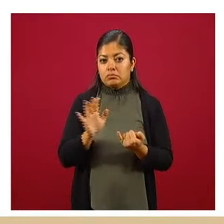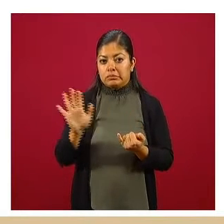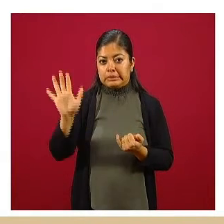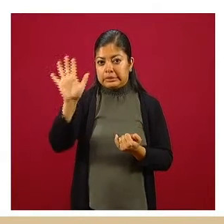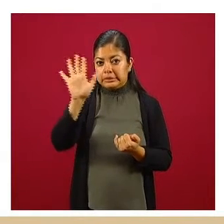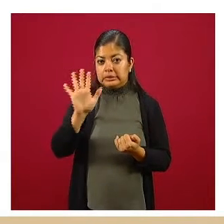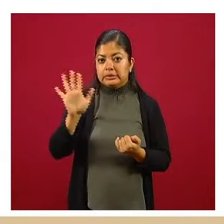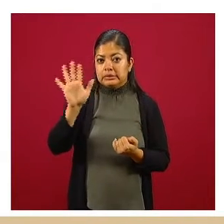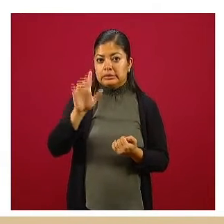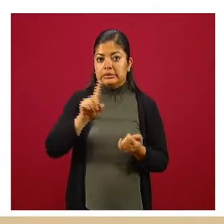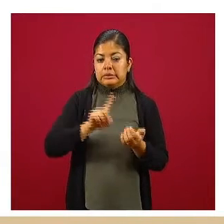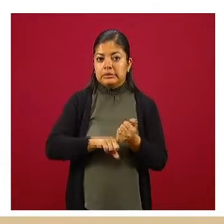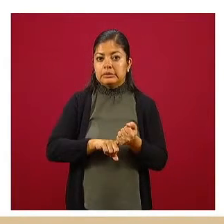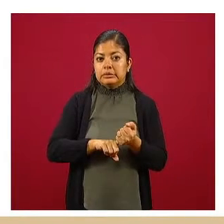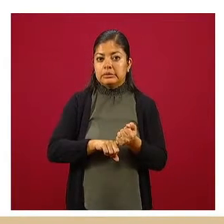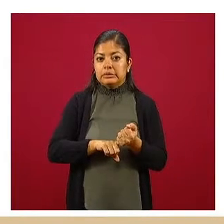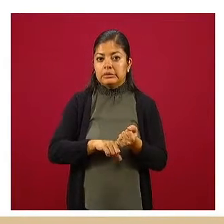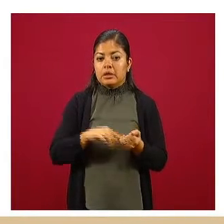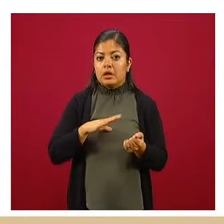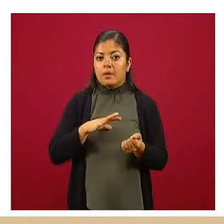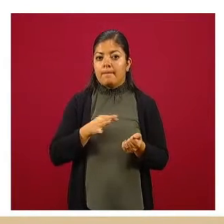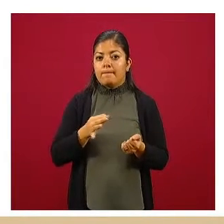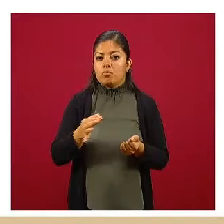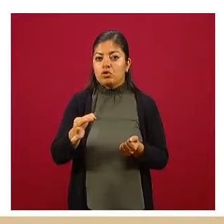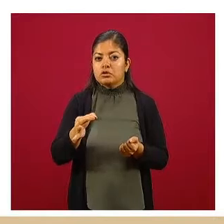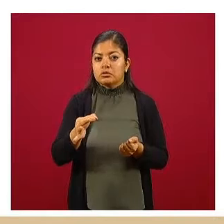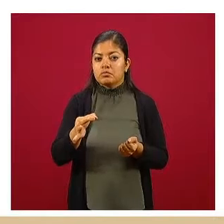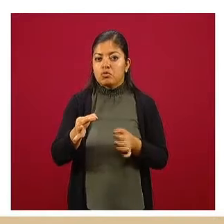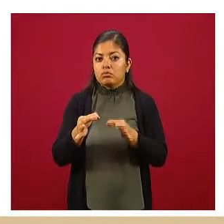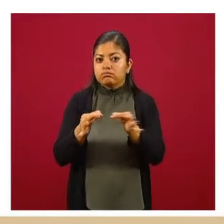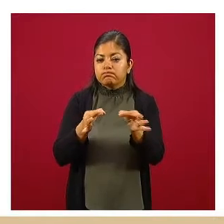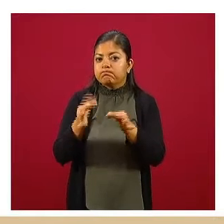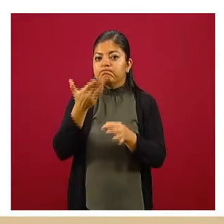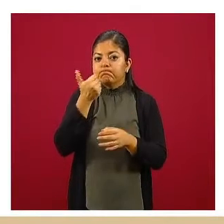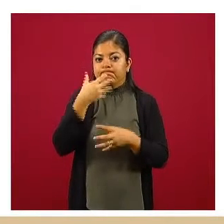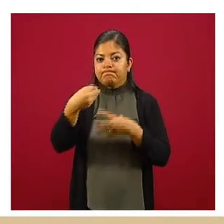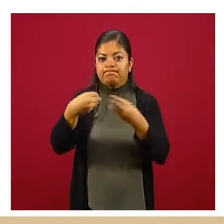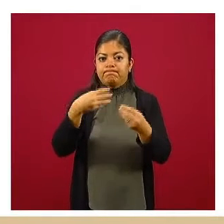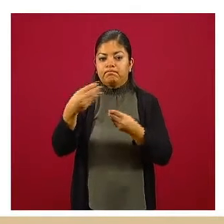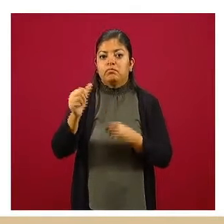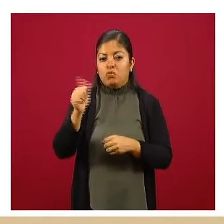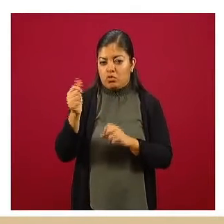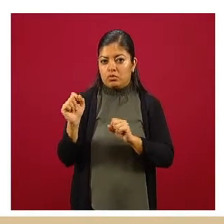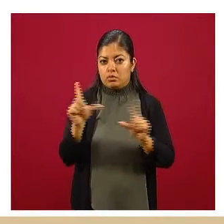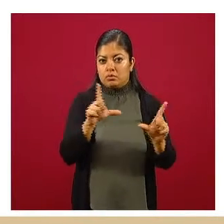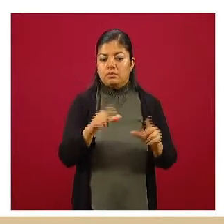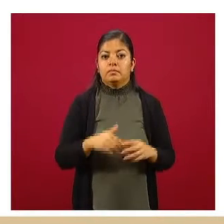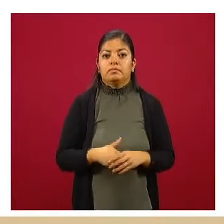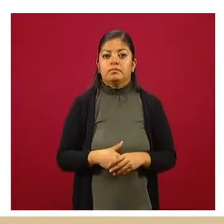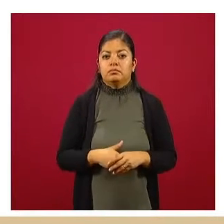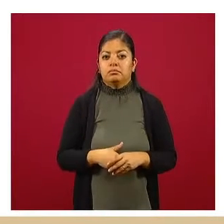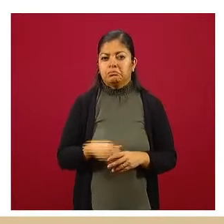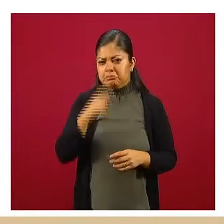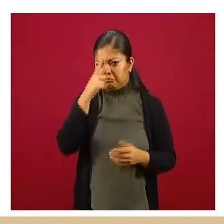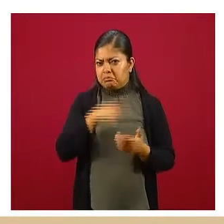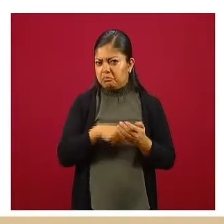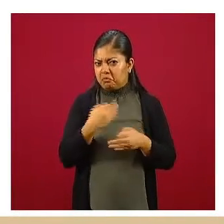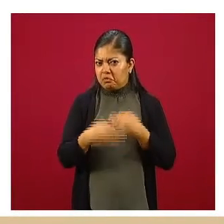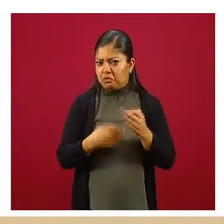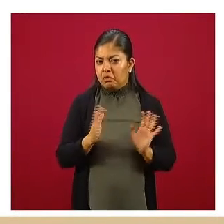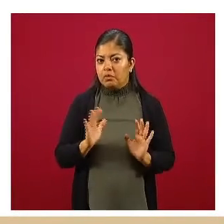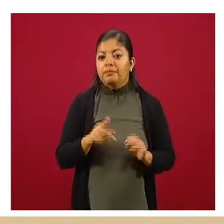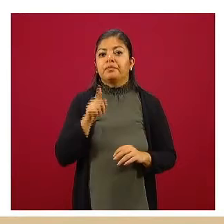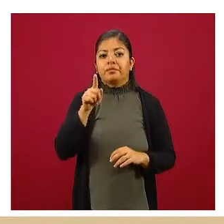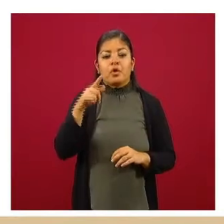está el municipio de los municipios sin contagios. La siguiente, creo que son todos los mapas.